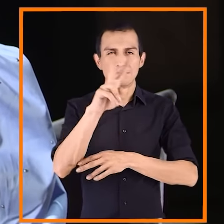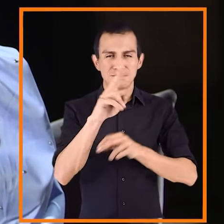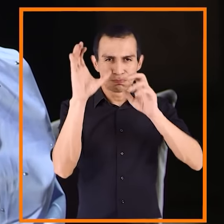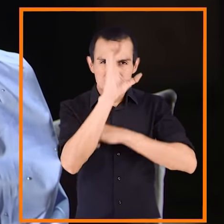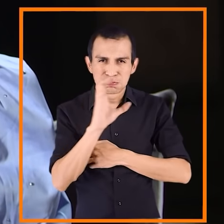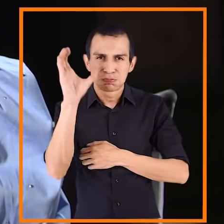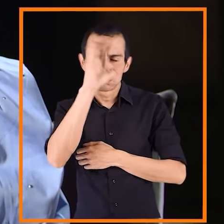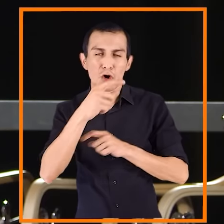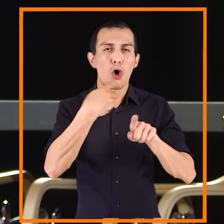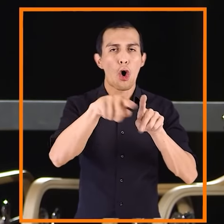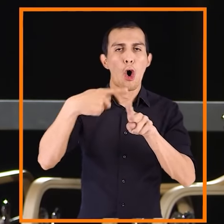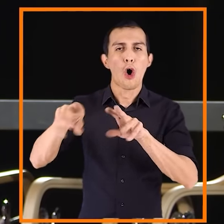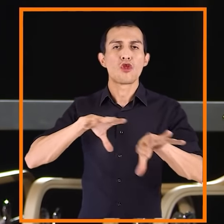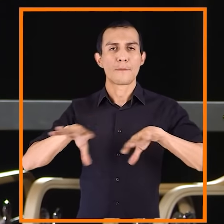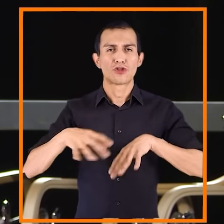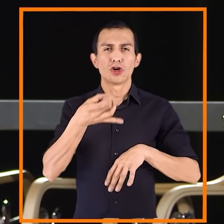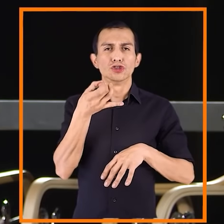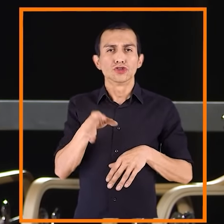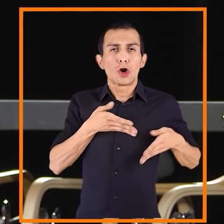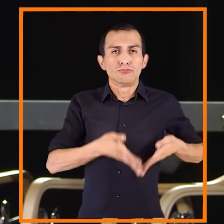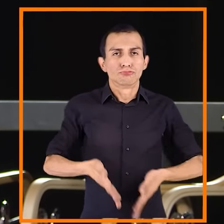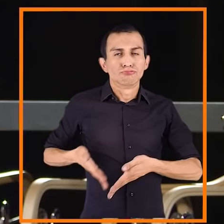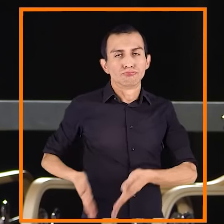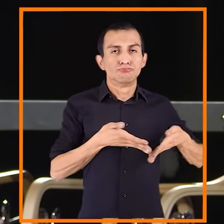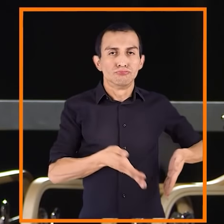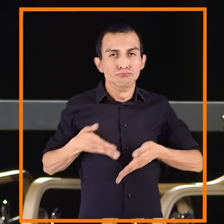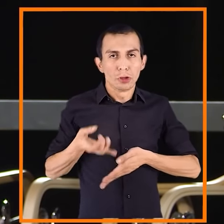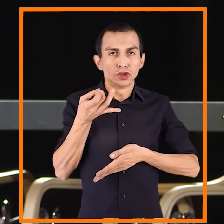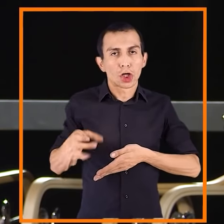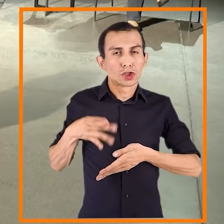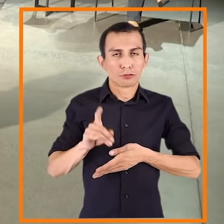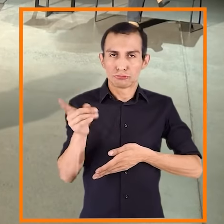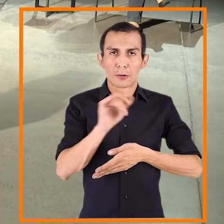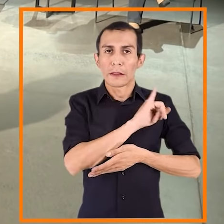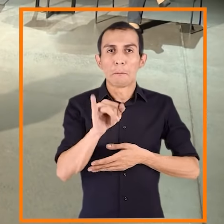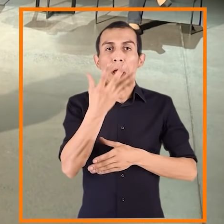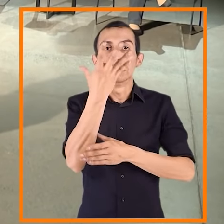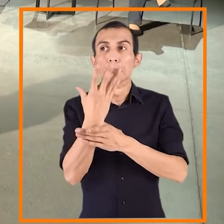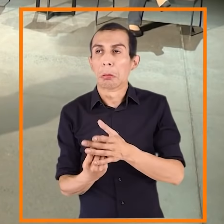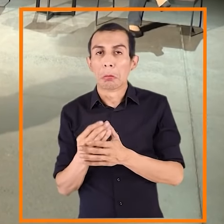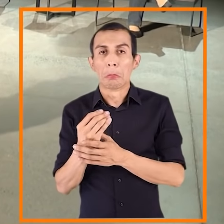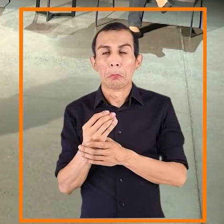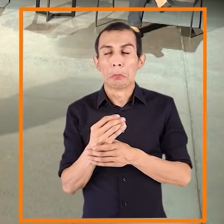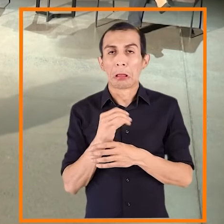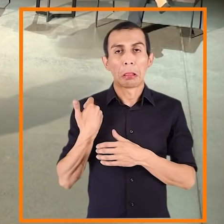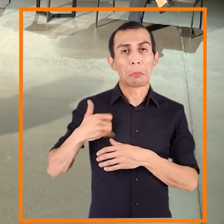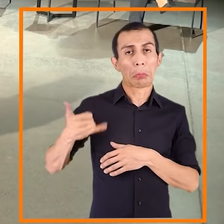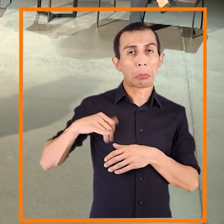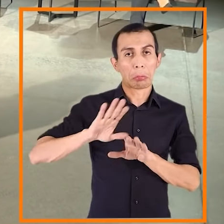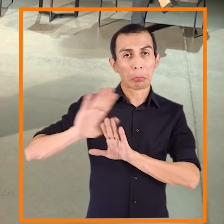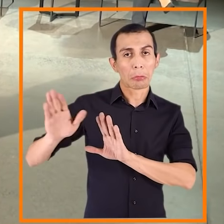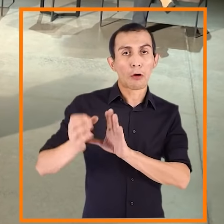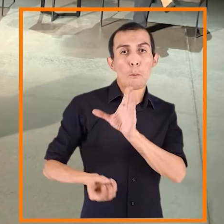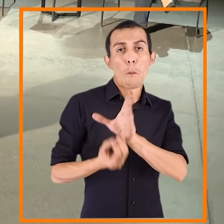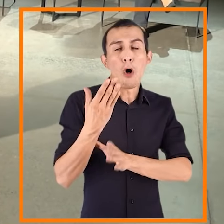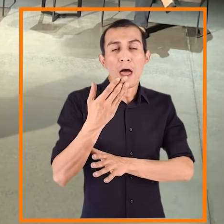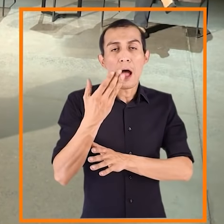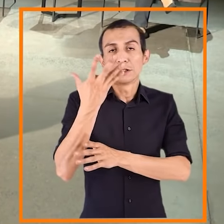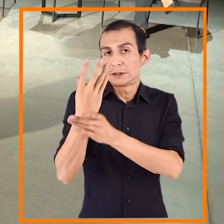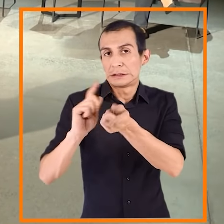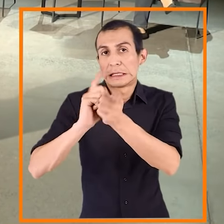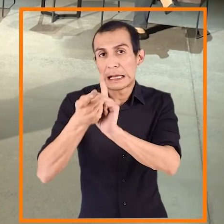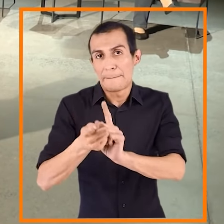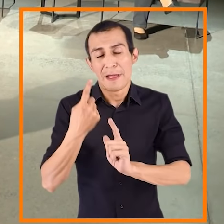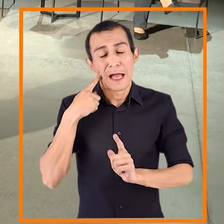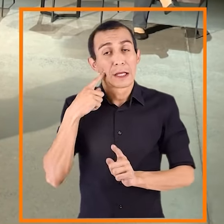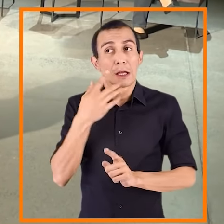explorar otros productos también. Y no quedarse solamente con el jeans, que tal vez pueda después pasar de moda esta tendencia, ¿cierto? Y que